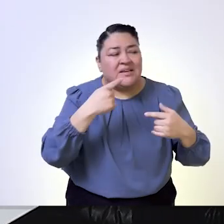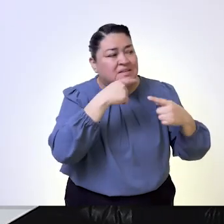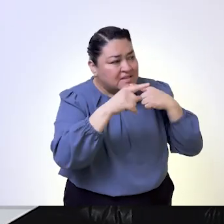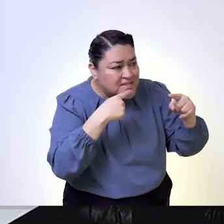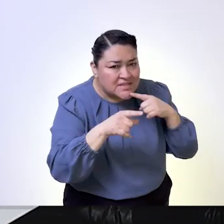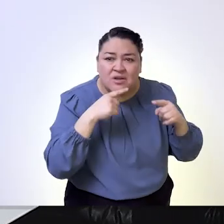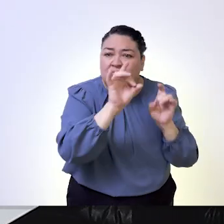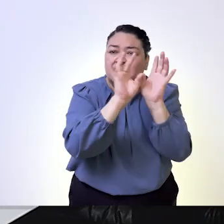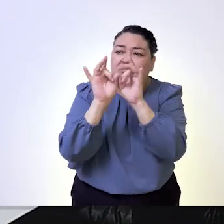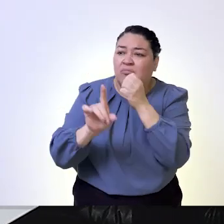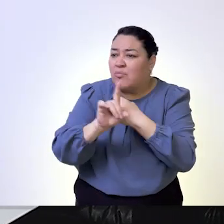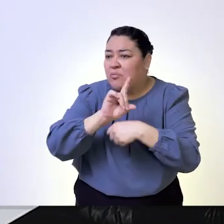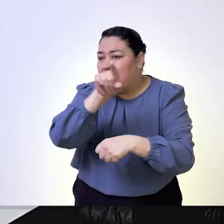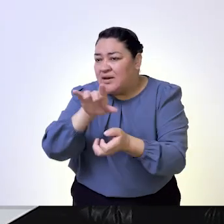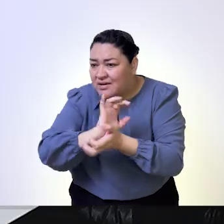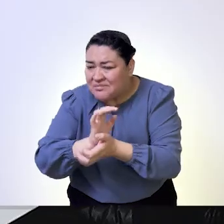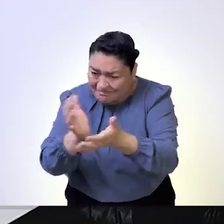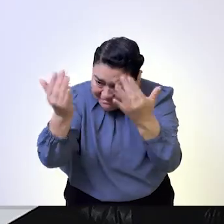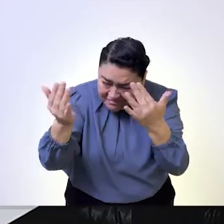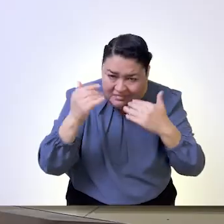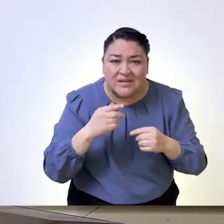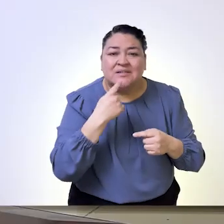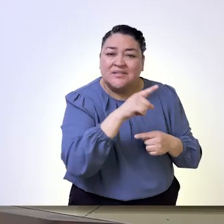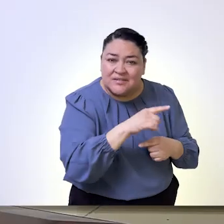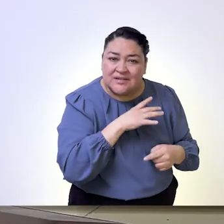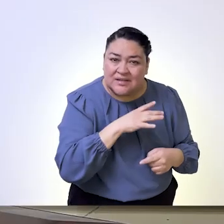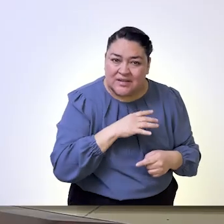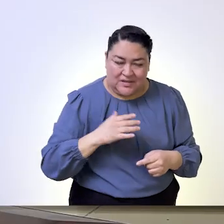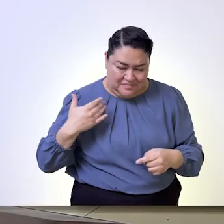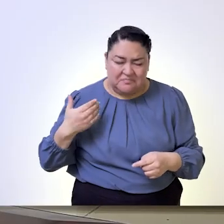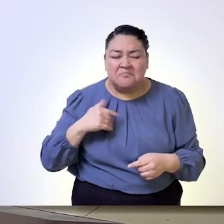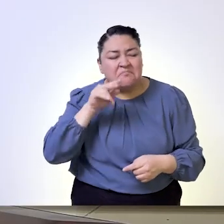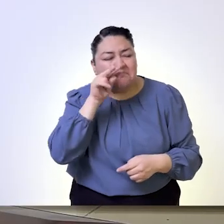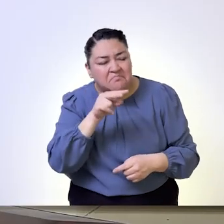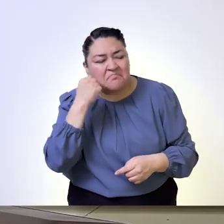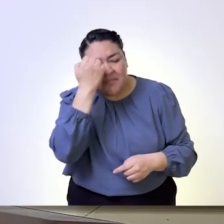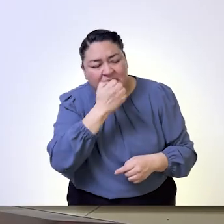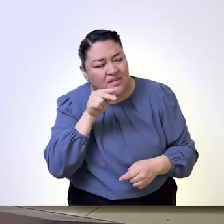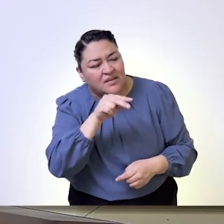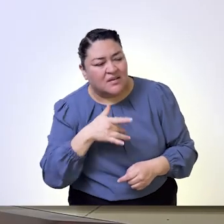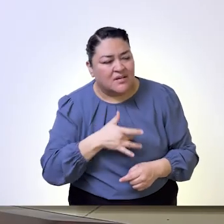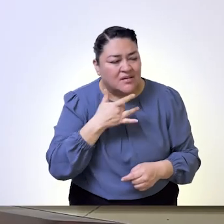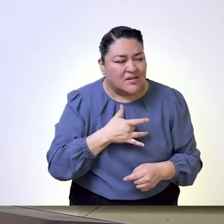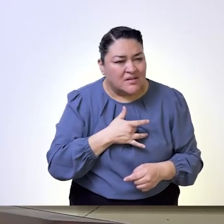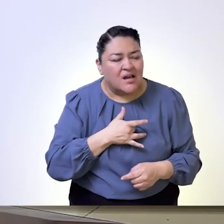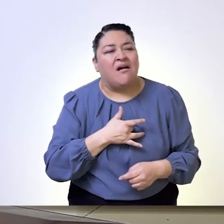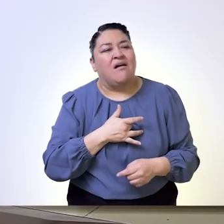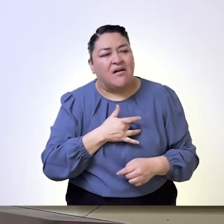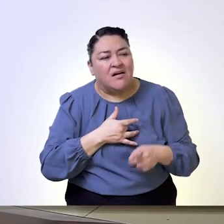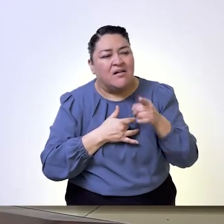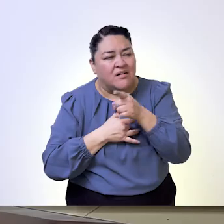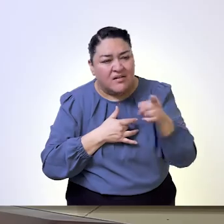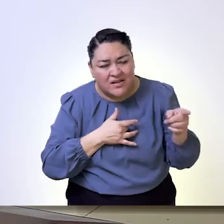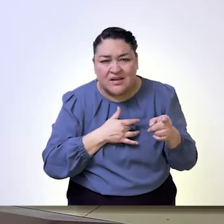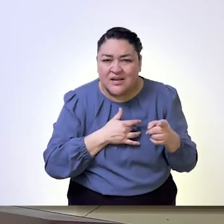cultura de la denuncia. Estaba viendo yo, por ejemplo, las cifras que tenemos de los casos y seguimos viendo que aún